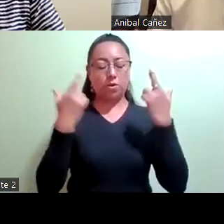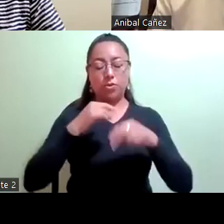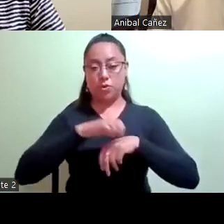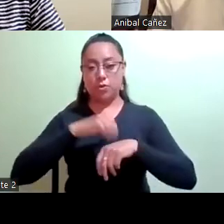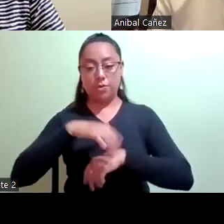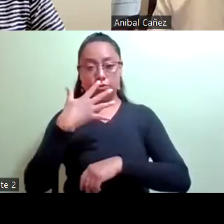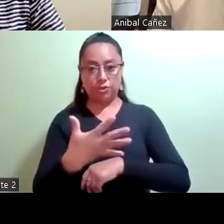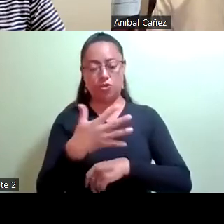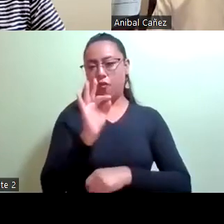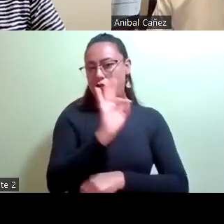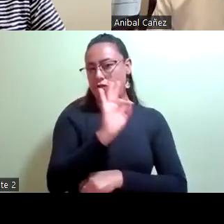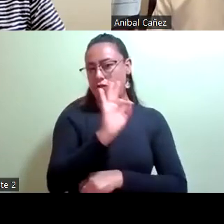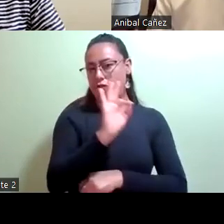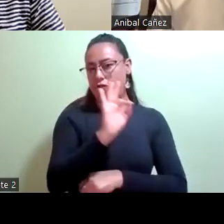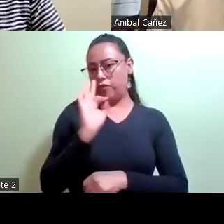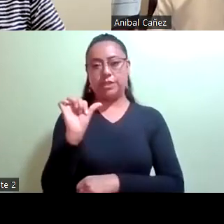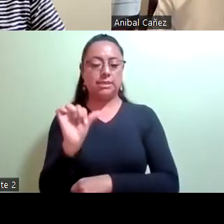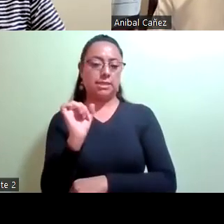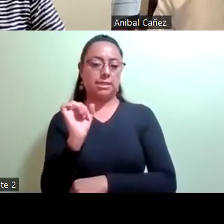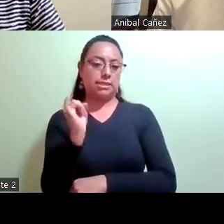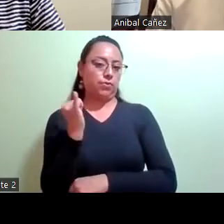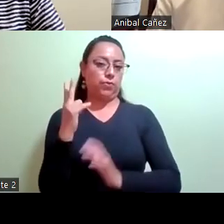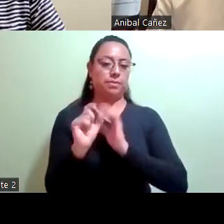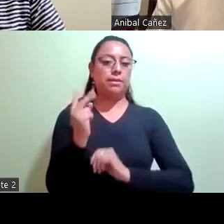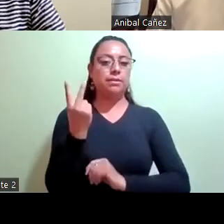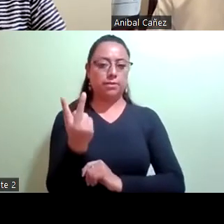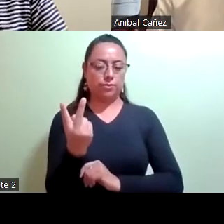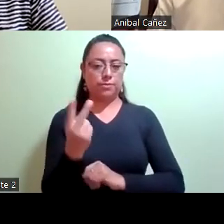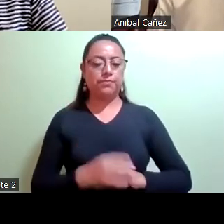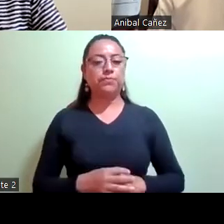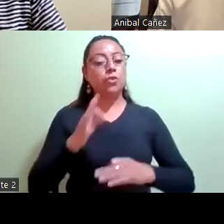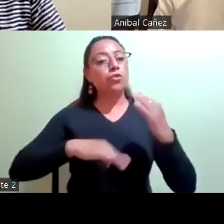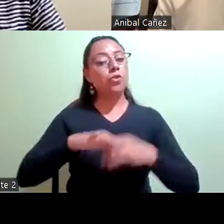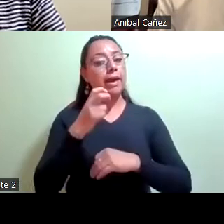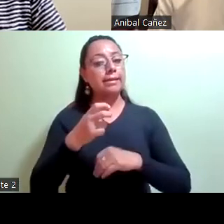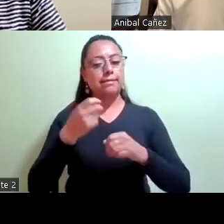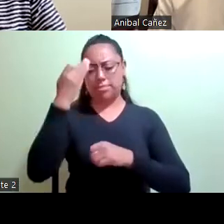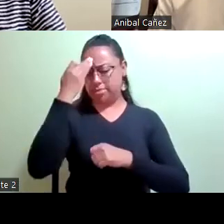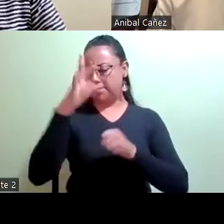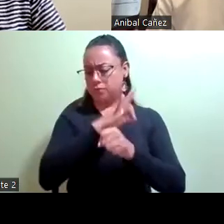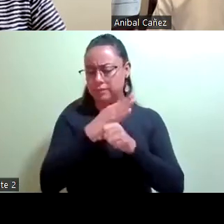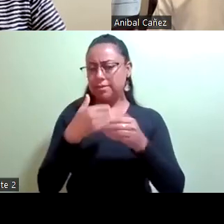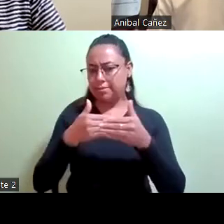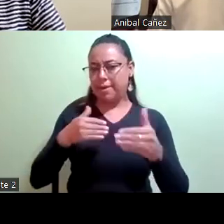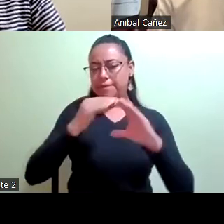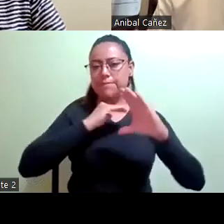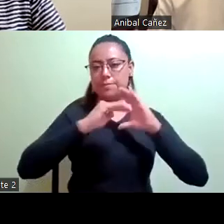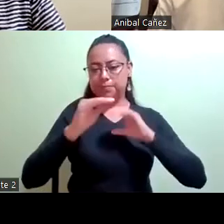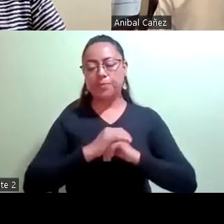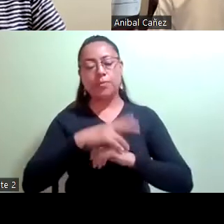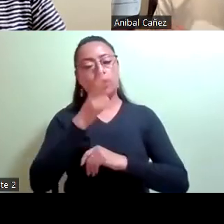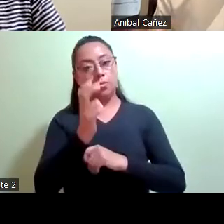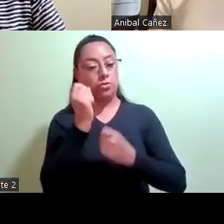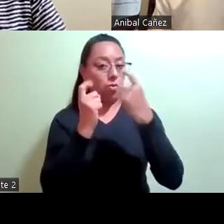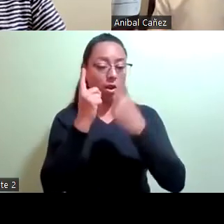del año 2022, misma que fue enviada con anterioridad, por lo que si alguien tiene alguna consideración de la misma, le solicito